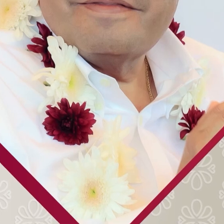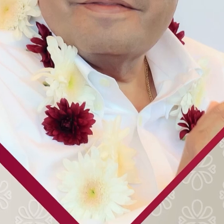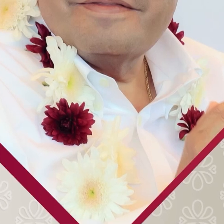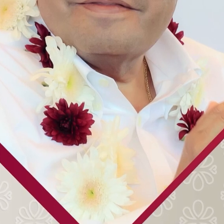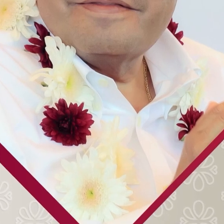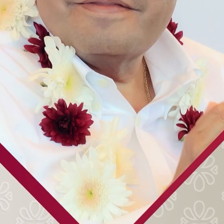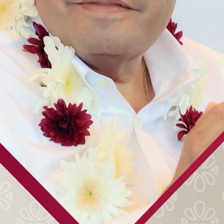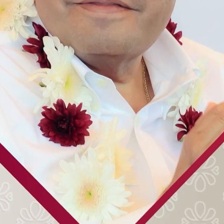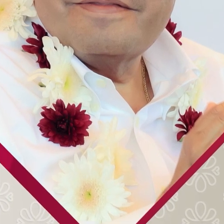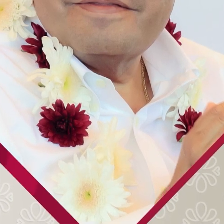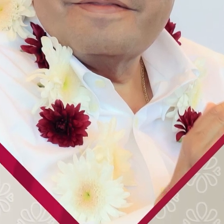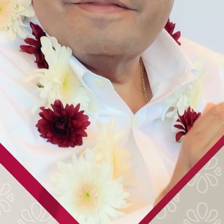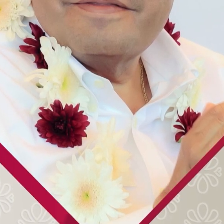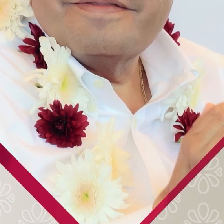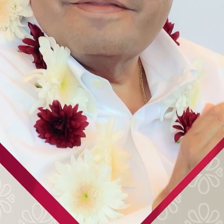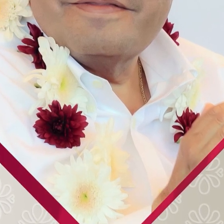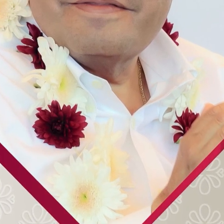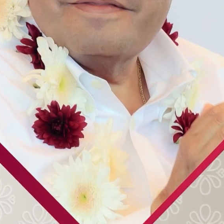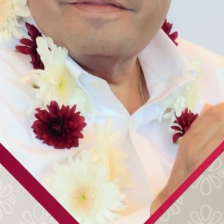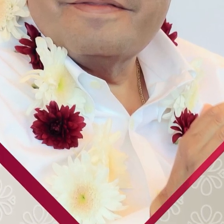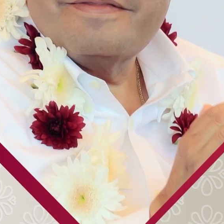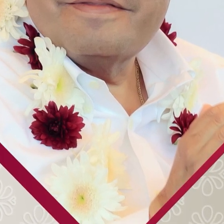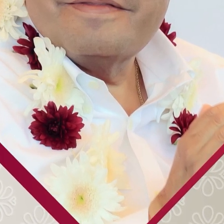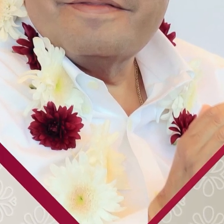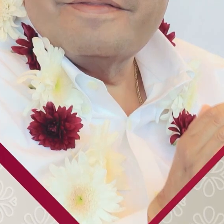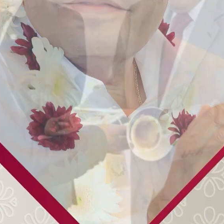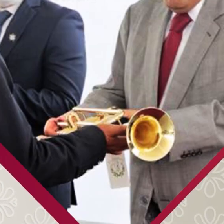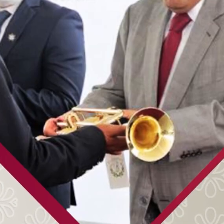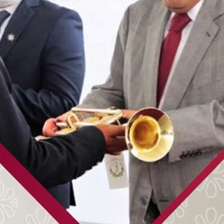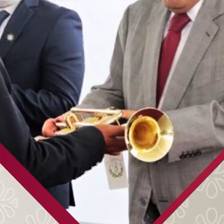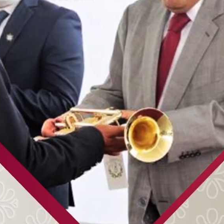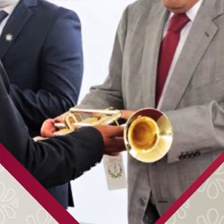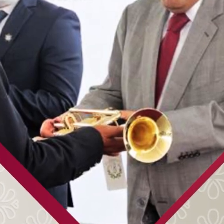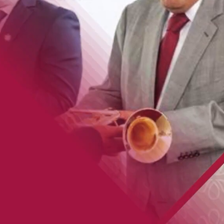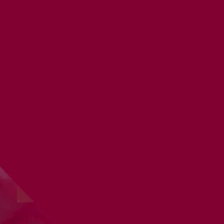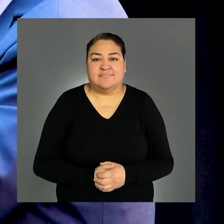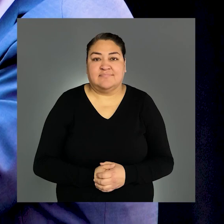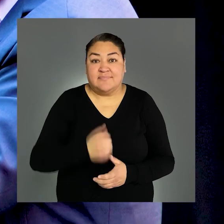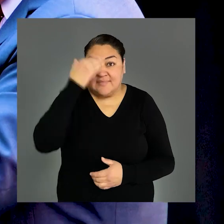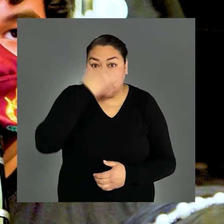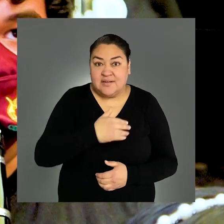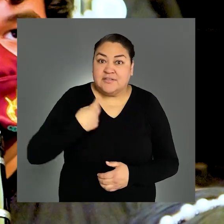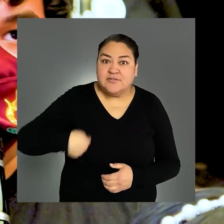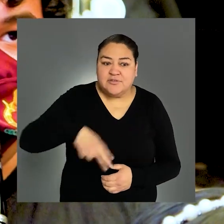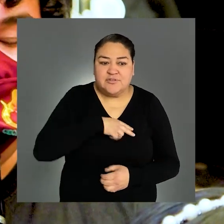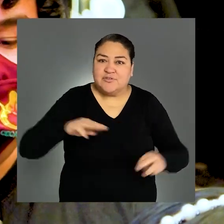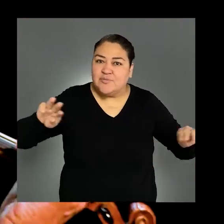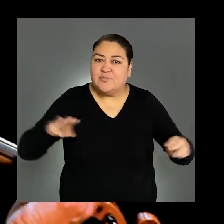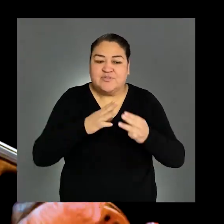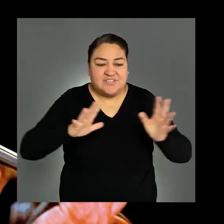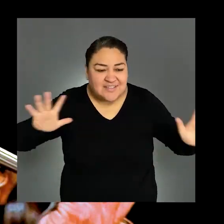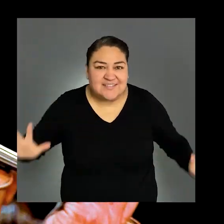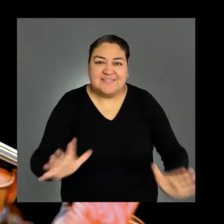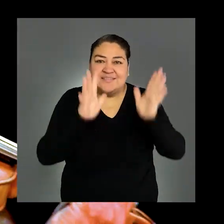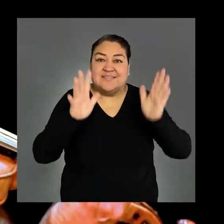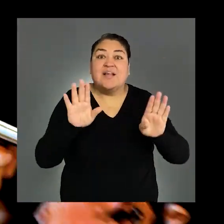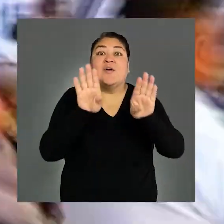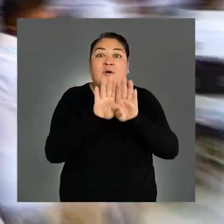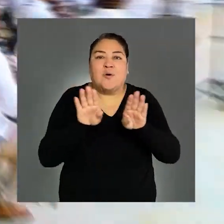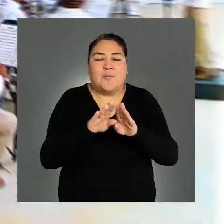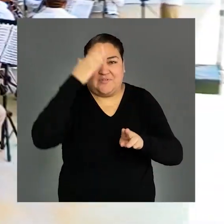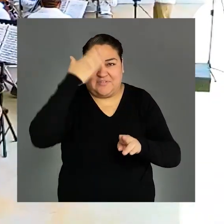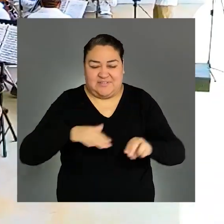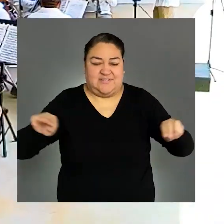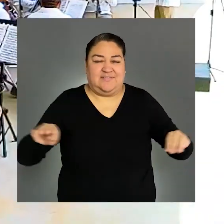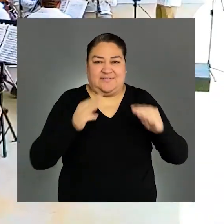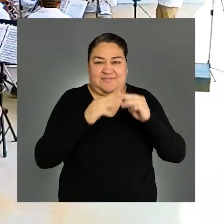cuarto informe de gobierno Miguel Barbosa Huerta gobernador impulsamos nuestra música con el apoyo y reconocimiento